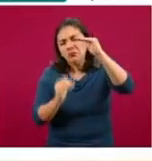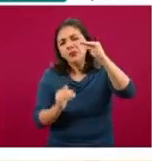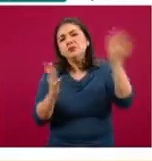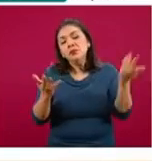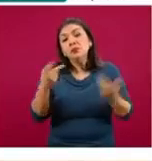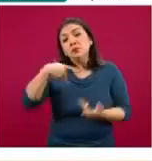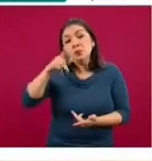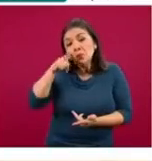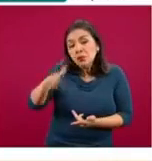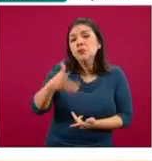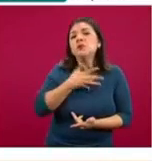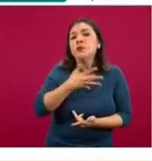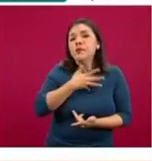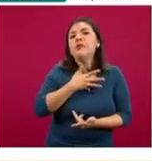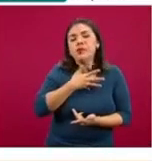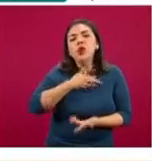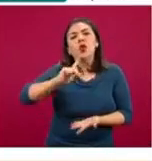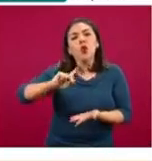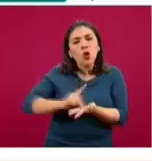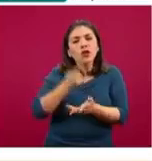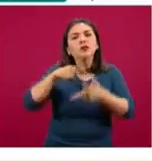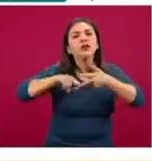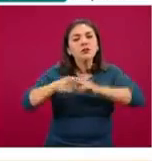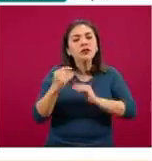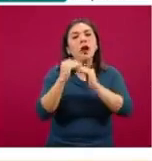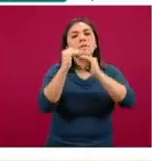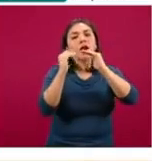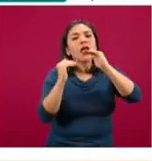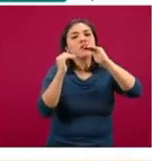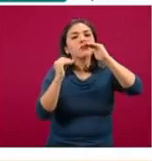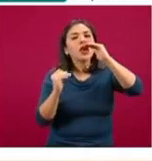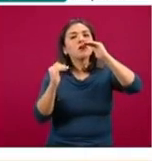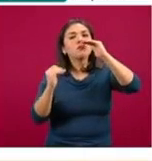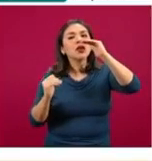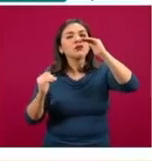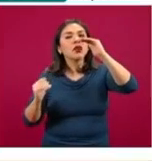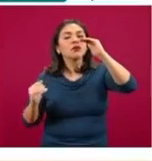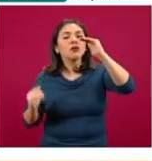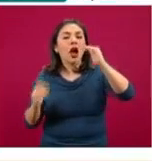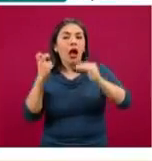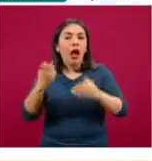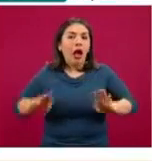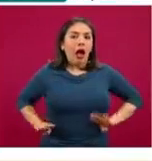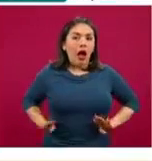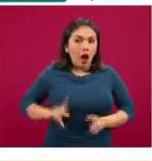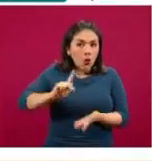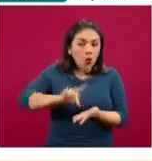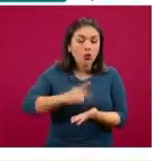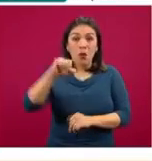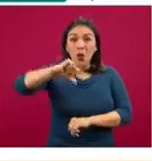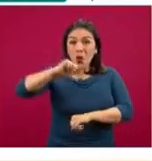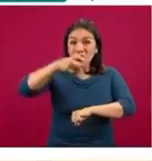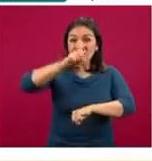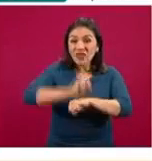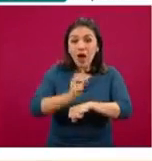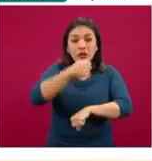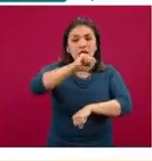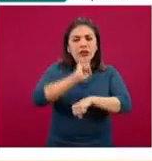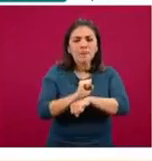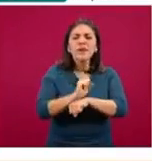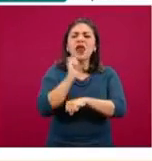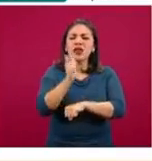37, pero una tendencia que nuevamente vuelve a tener este comportamiento. Para el día de hoy, entre las